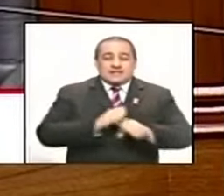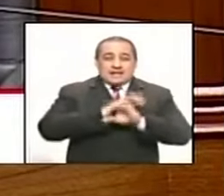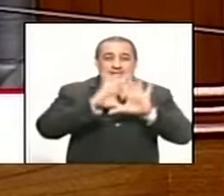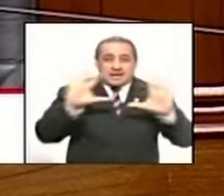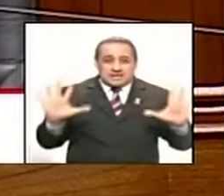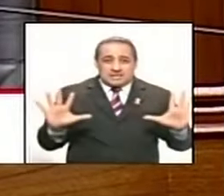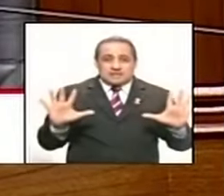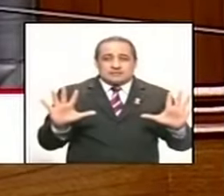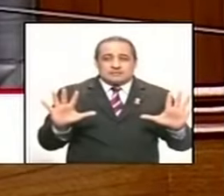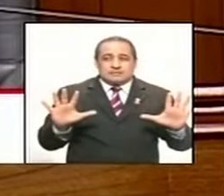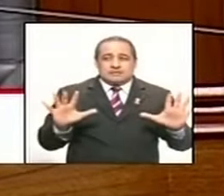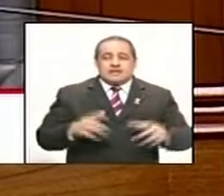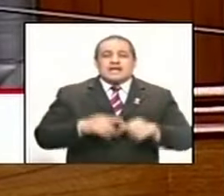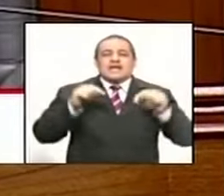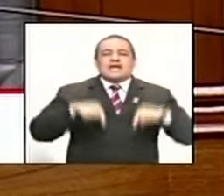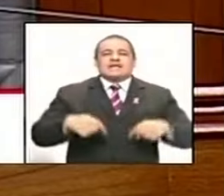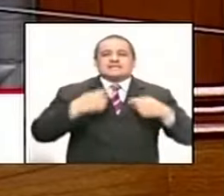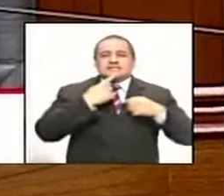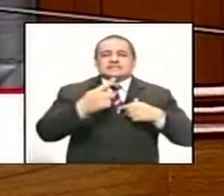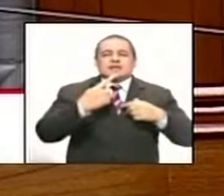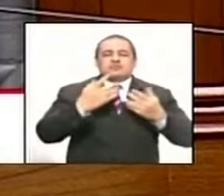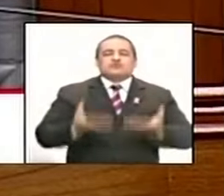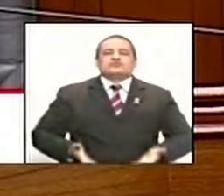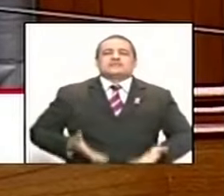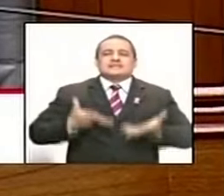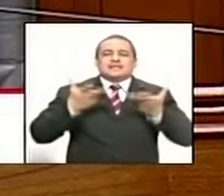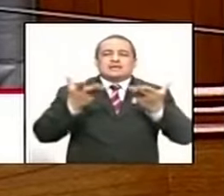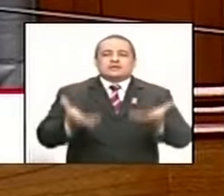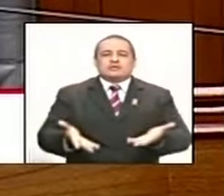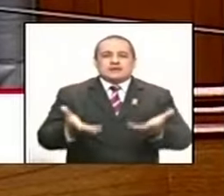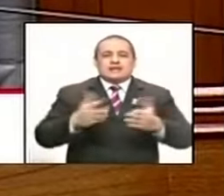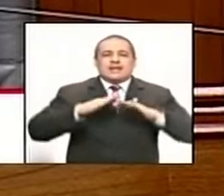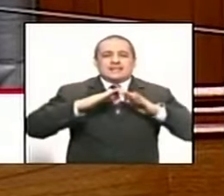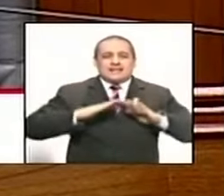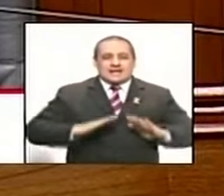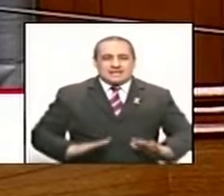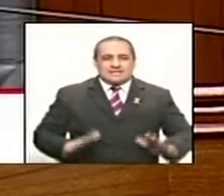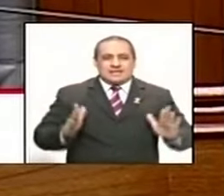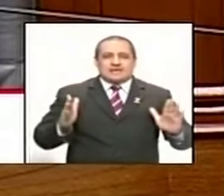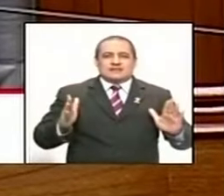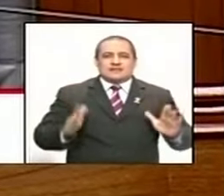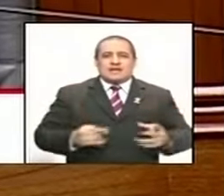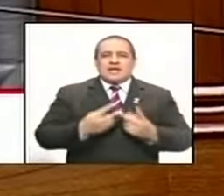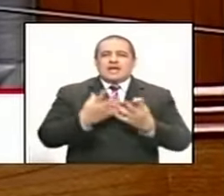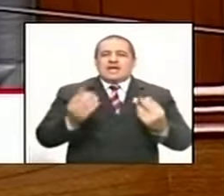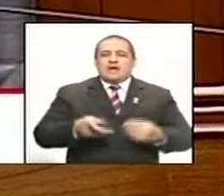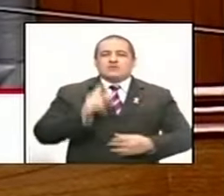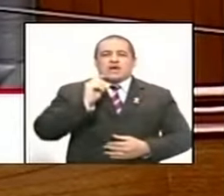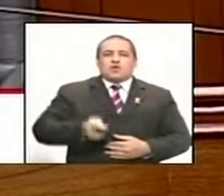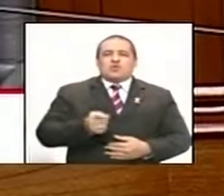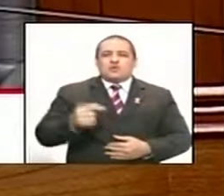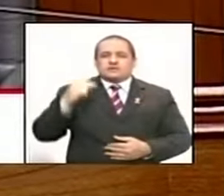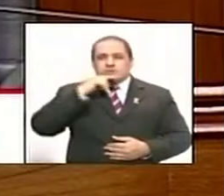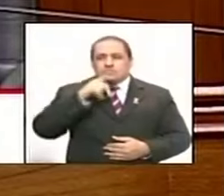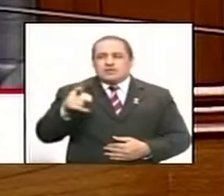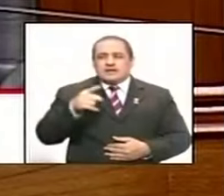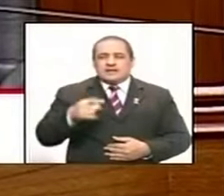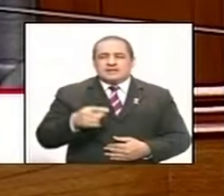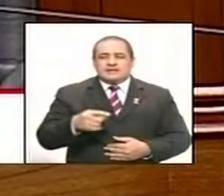transparencia estamos devolviéndole la tranquilidad a aquella jueza que se